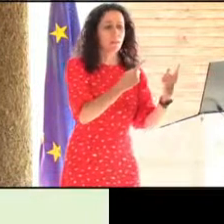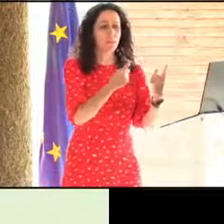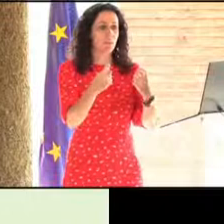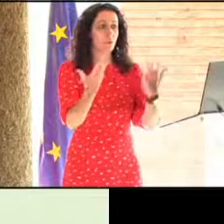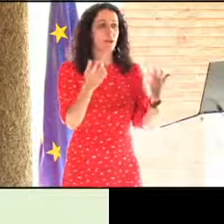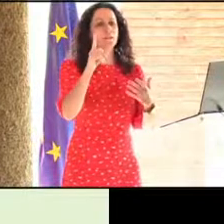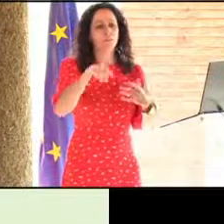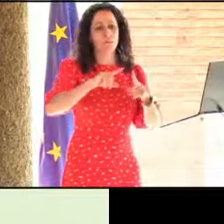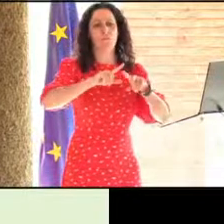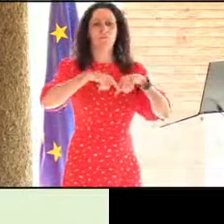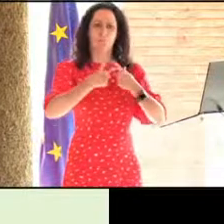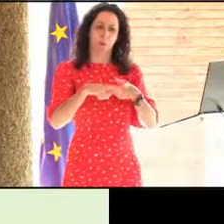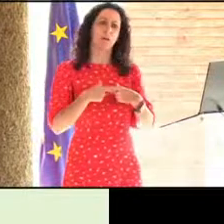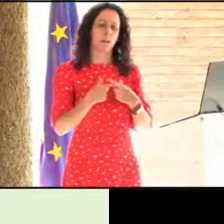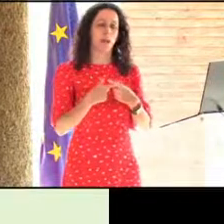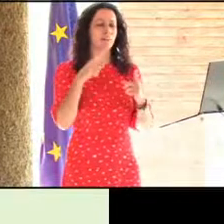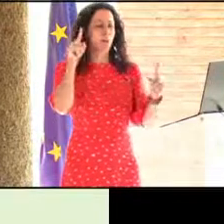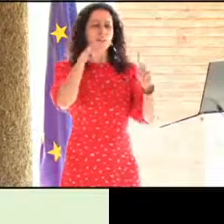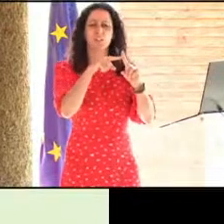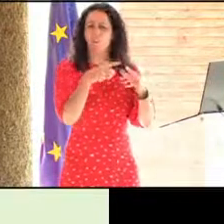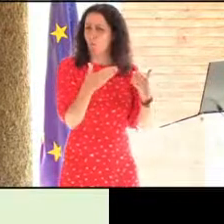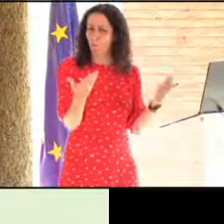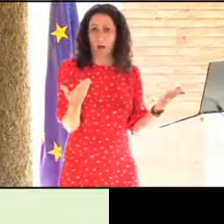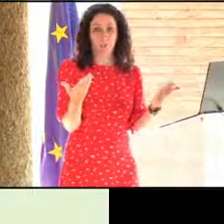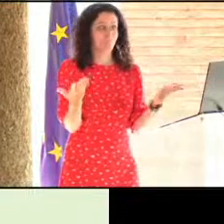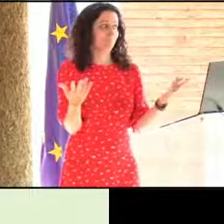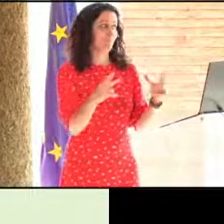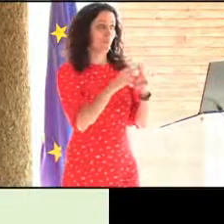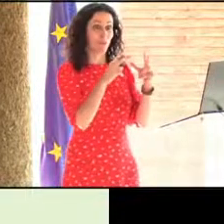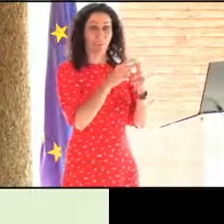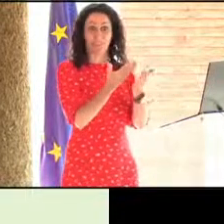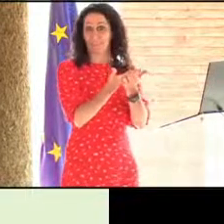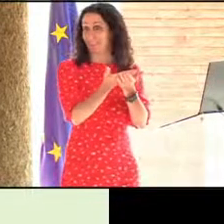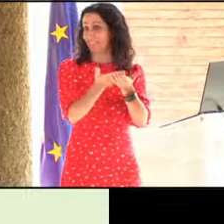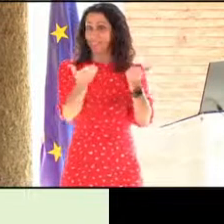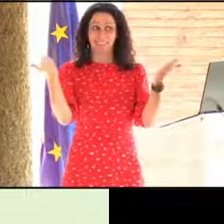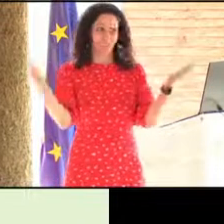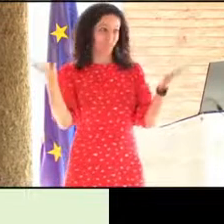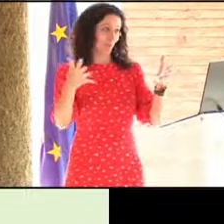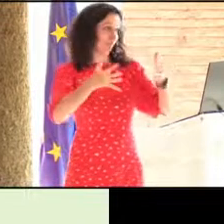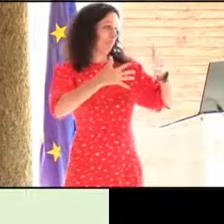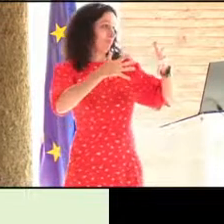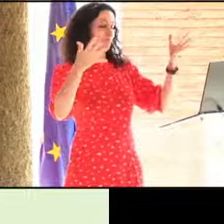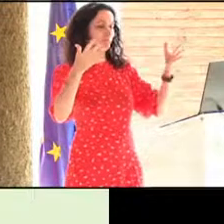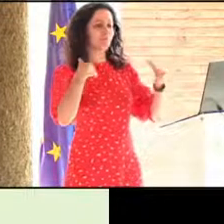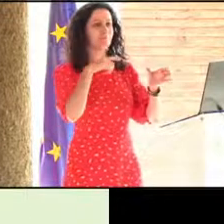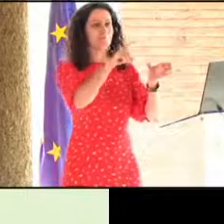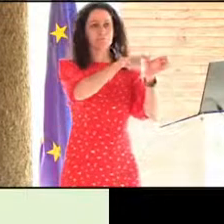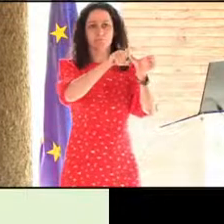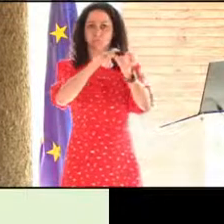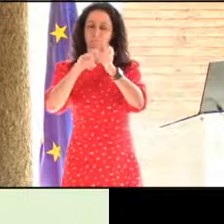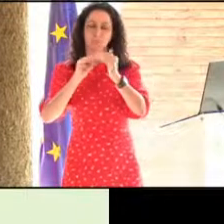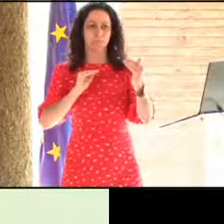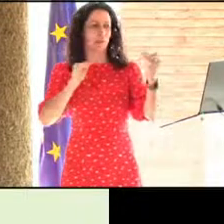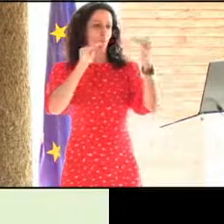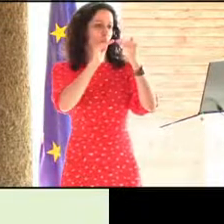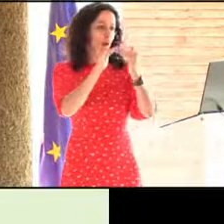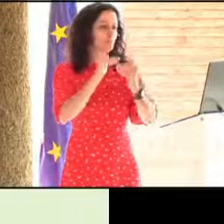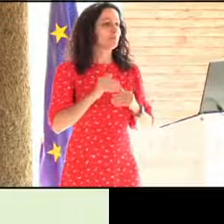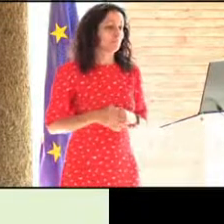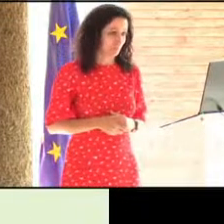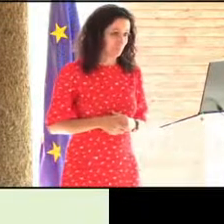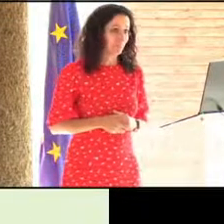y otra en cárceres y atendemos las necesidades de las personas sordas y de su familias porque como sabéis somos un